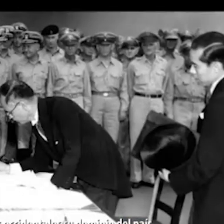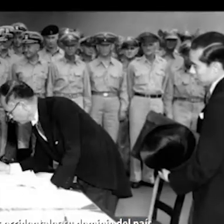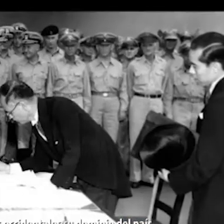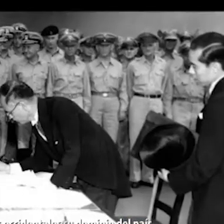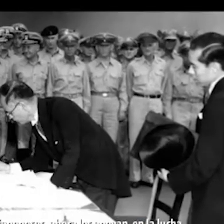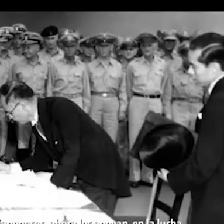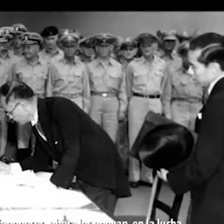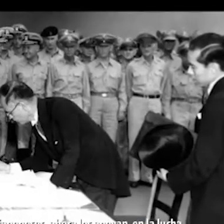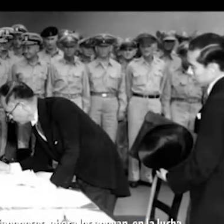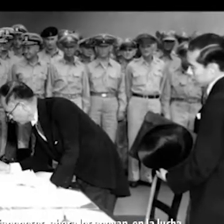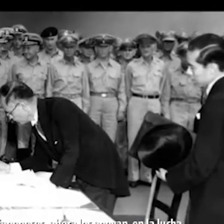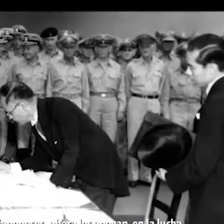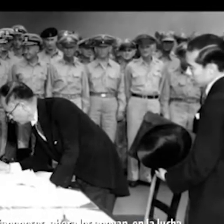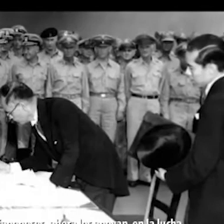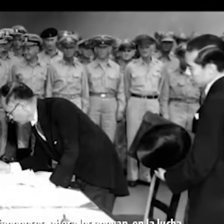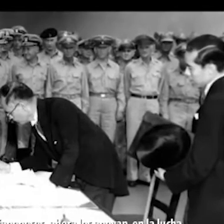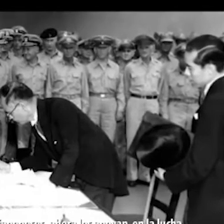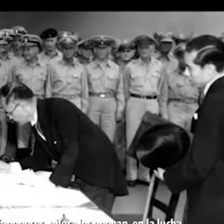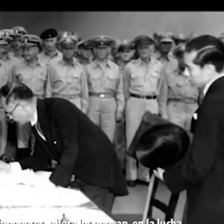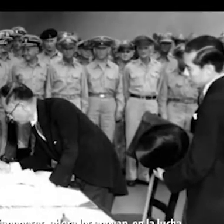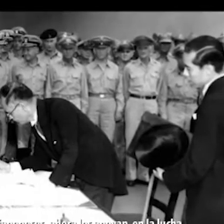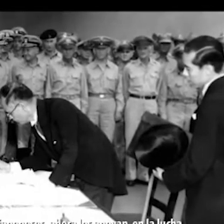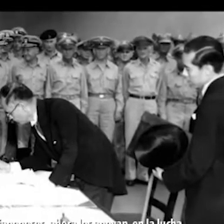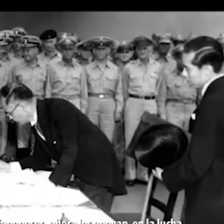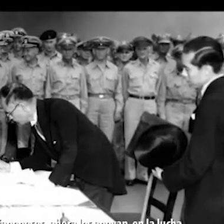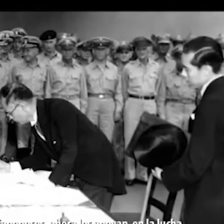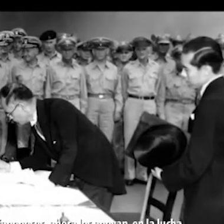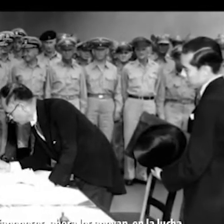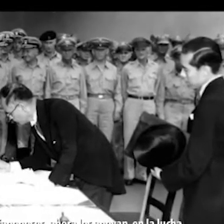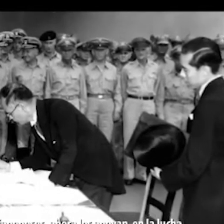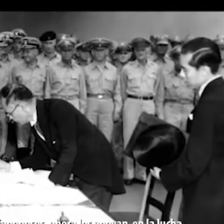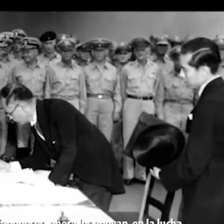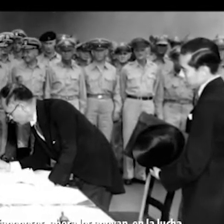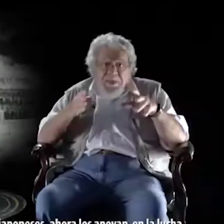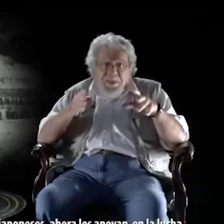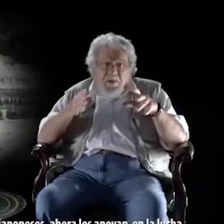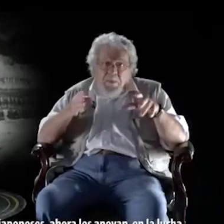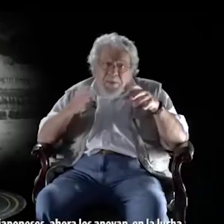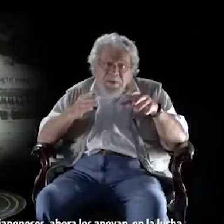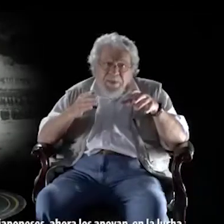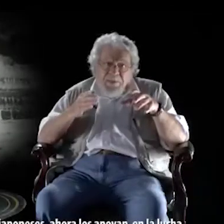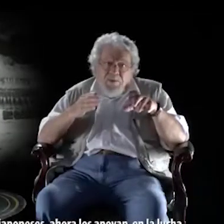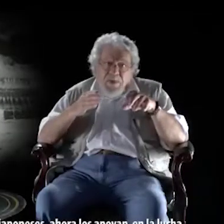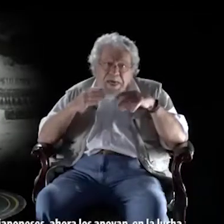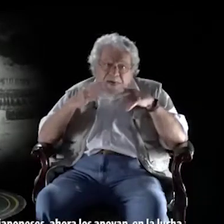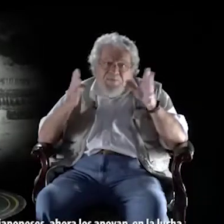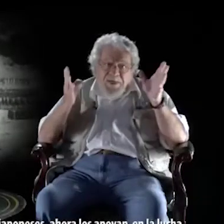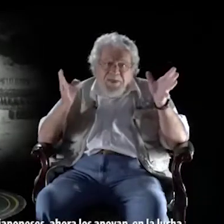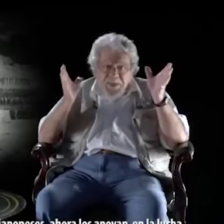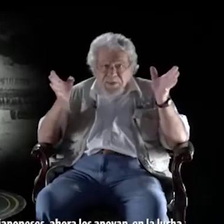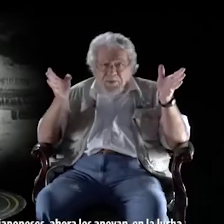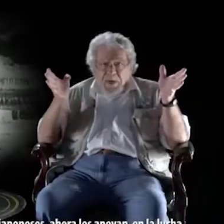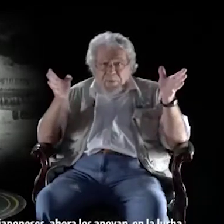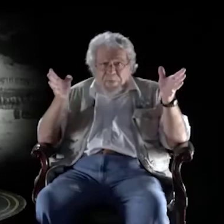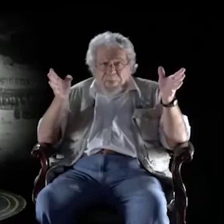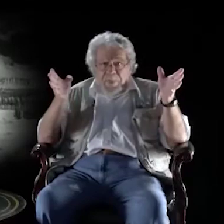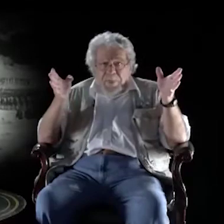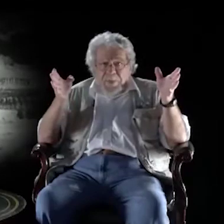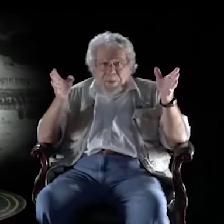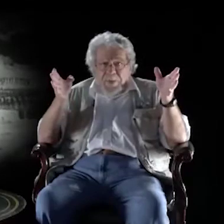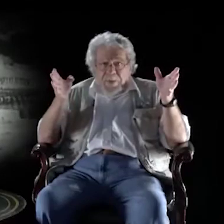Estados Unidos, que los habían apoyado en su lucha contra los japoneses, ahora los apoyan en la lucha contra los comunistas como parte de su Guerra Fría Internacional.